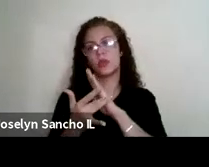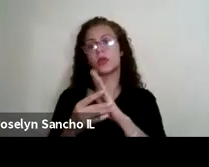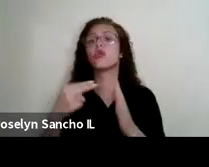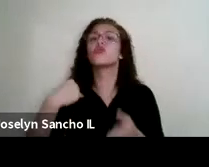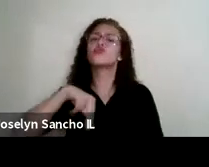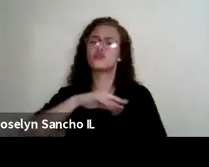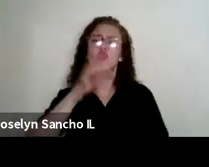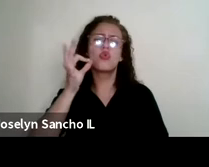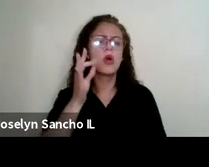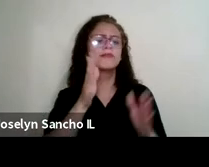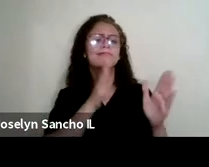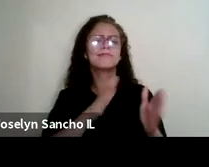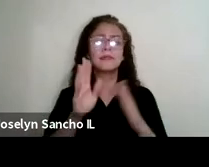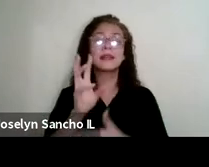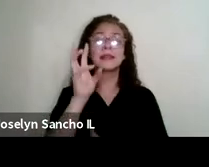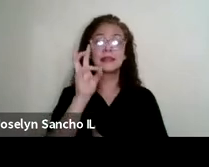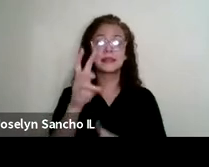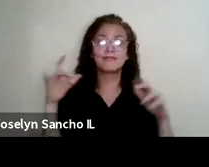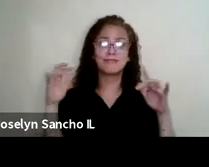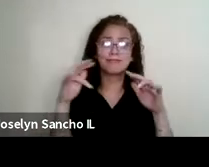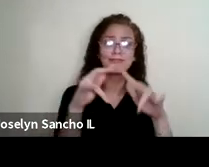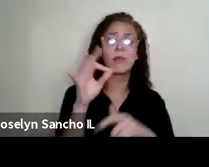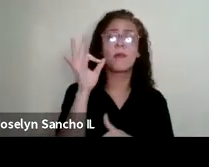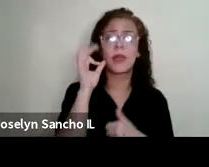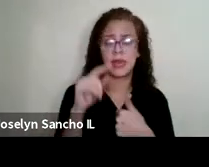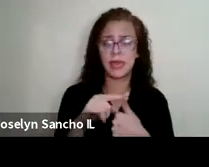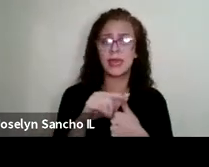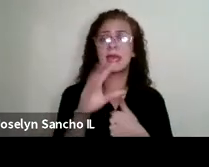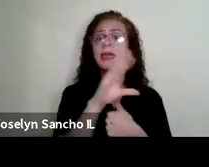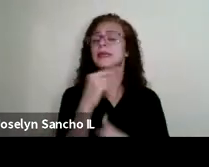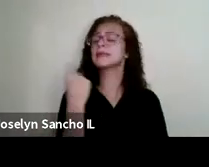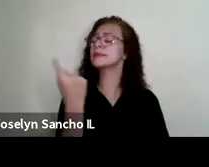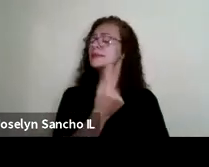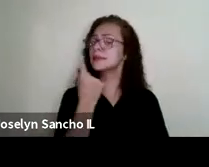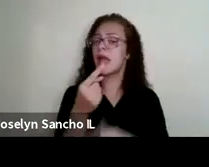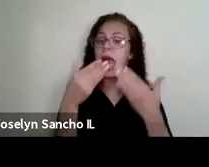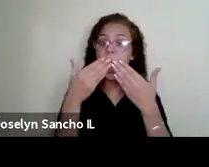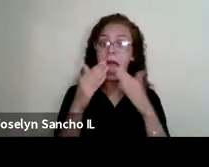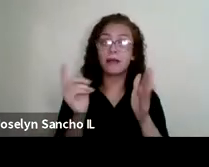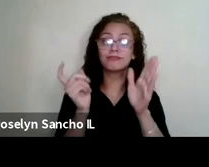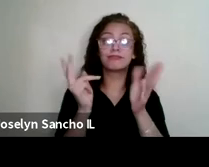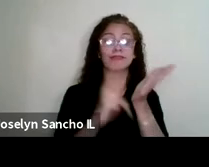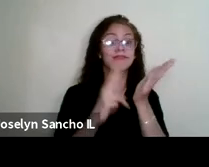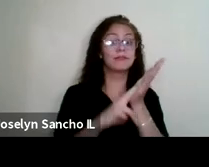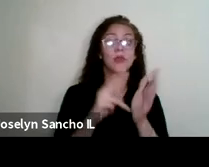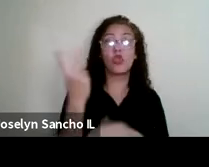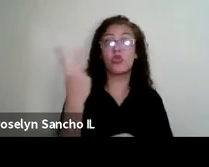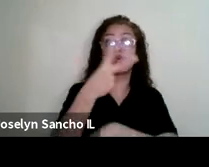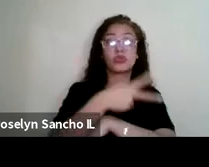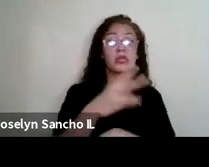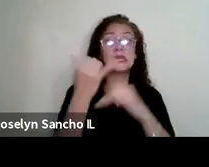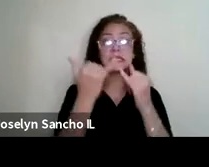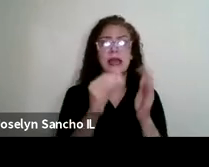hemos organizado 6 hackatones femeninas y siempre que las abrimos, no han pasado 2 días cuando